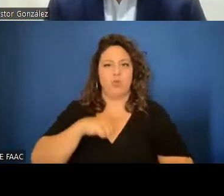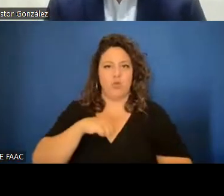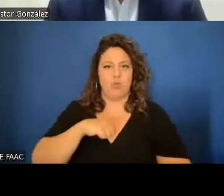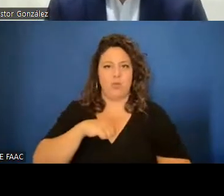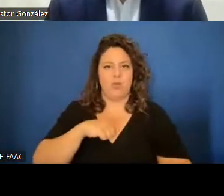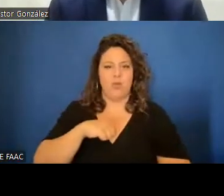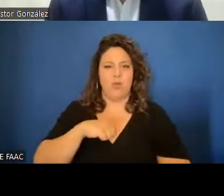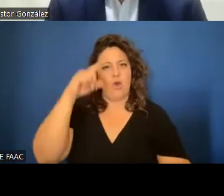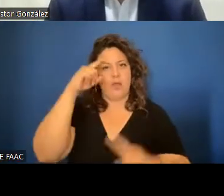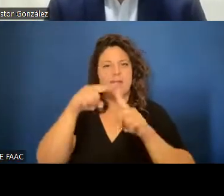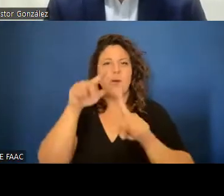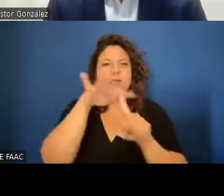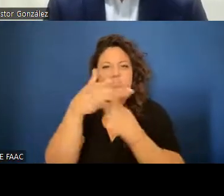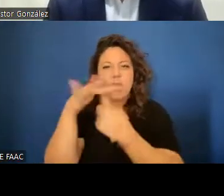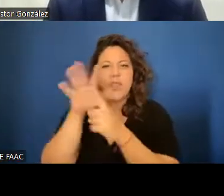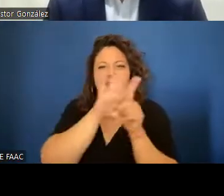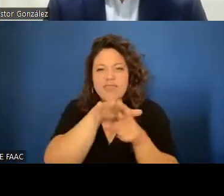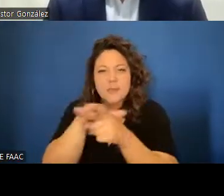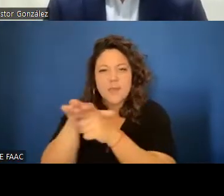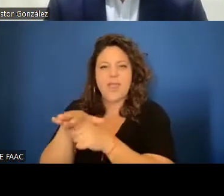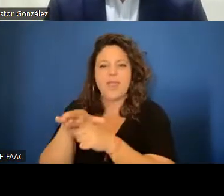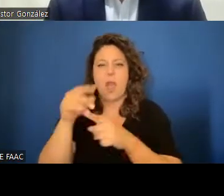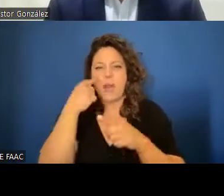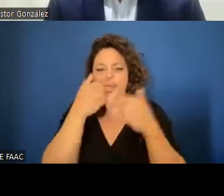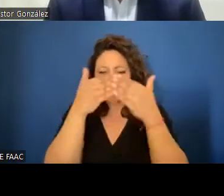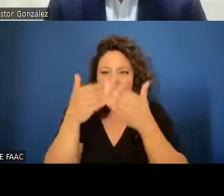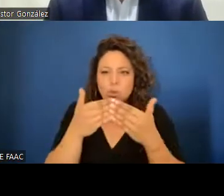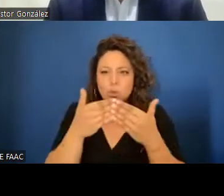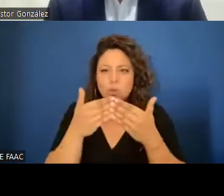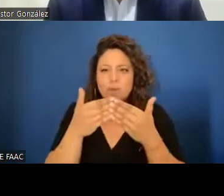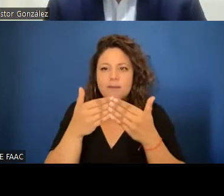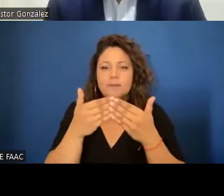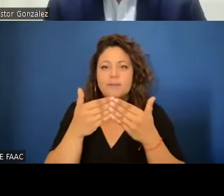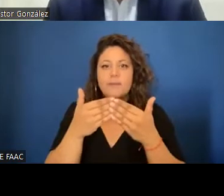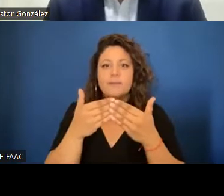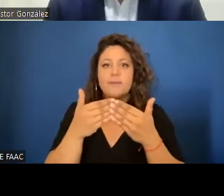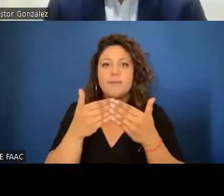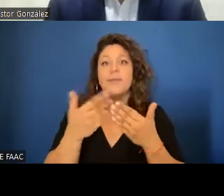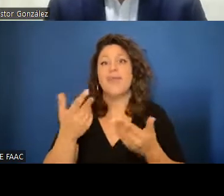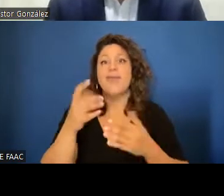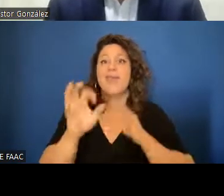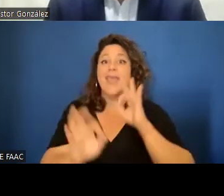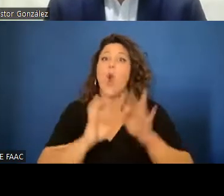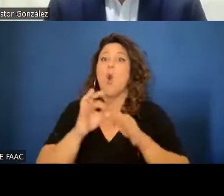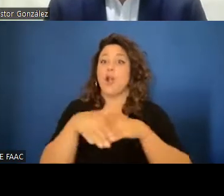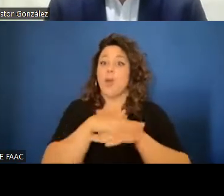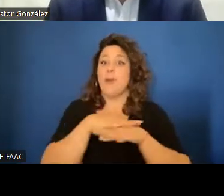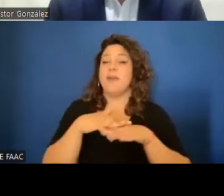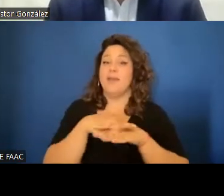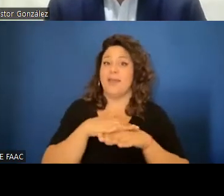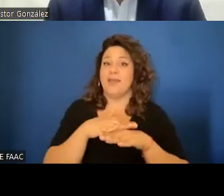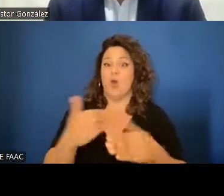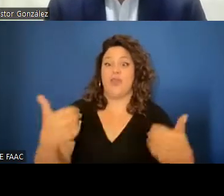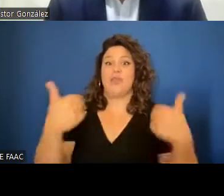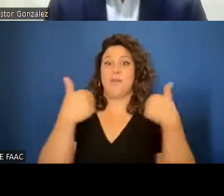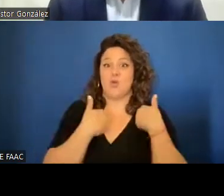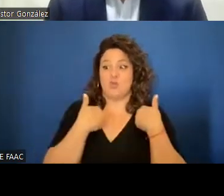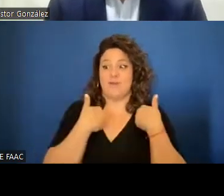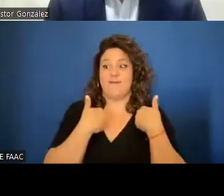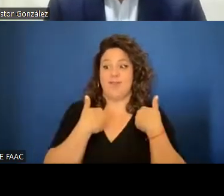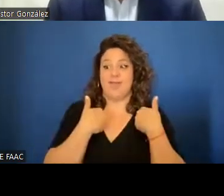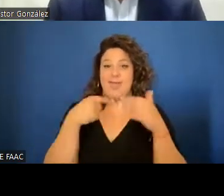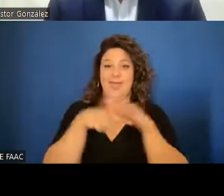del Constitucional, es que cuando la persona denuncia o demanda a una administración,